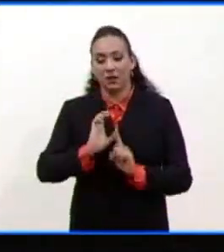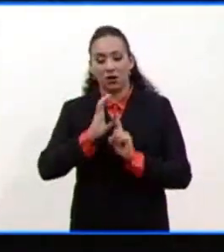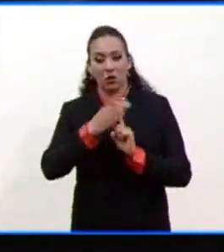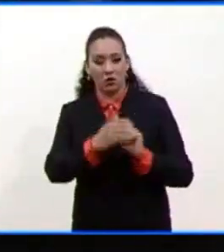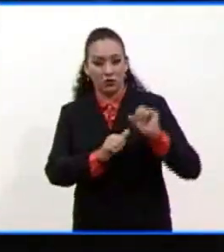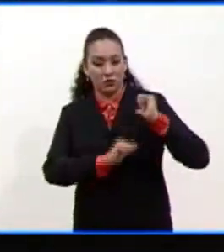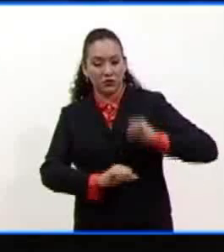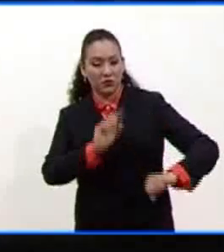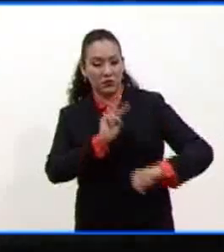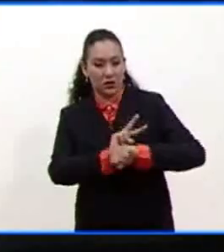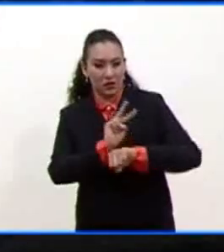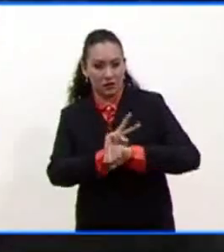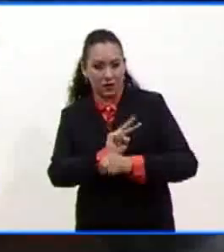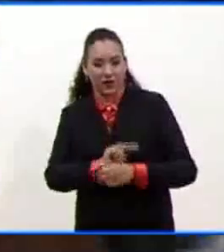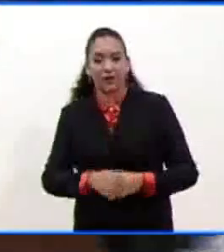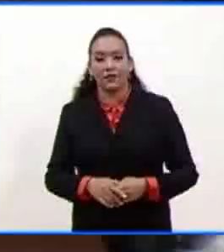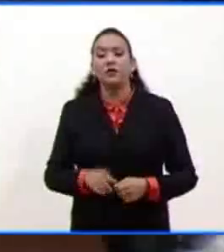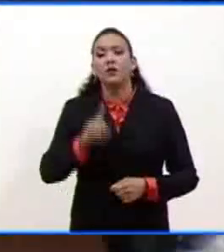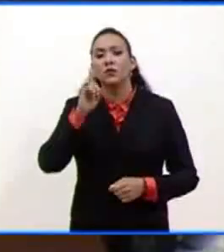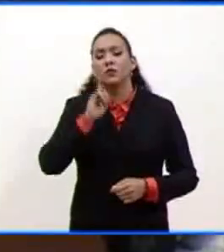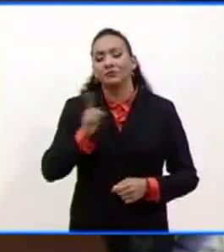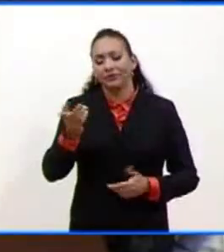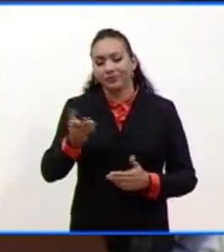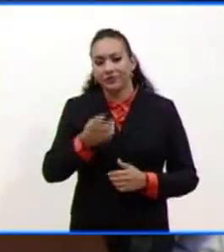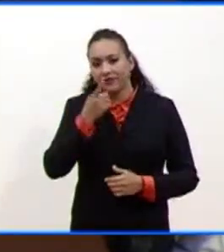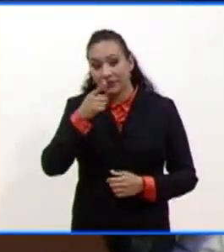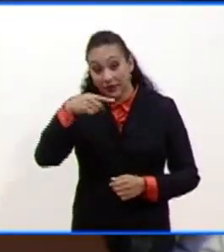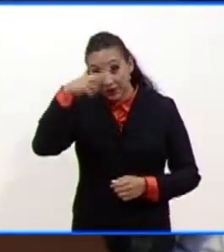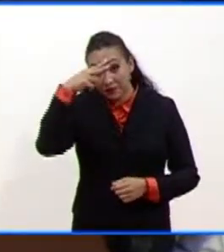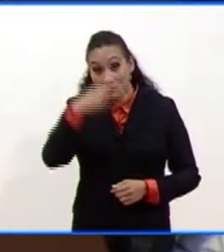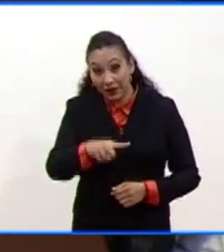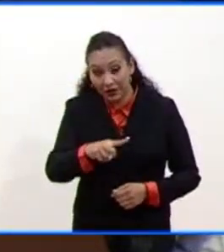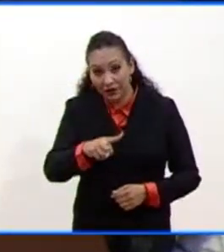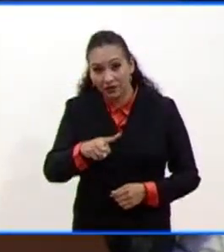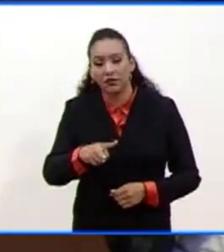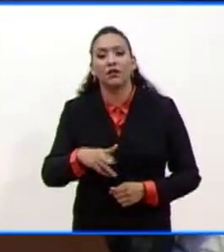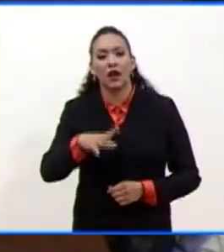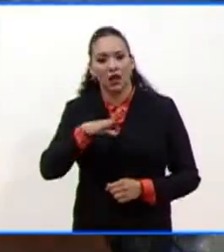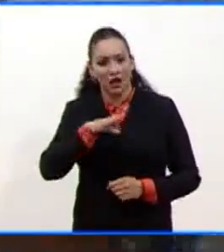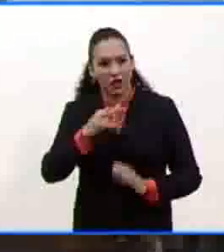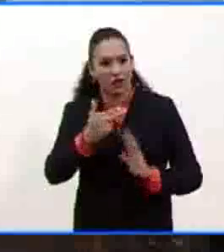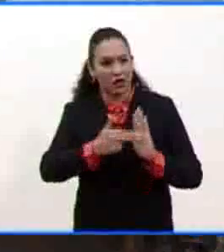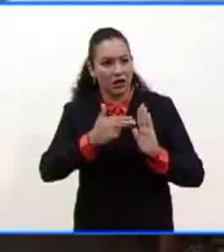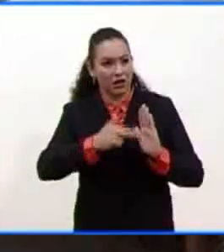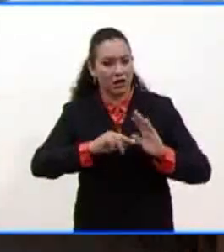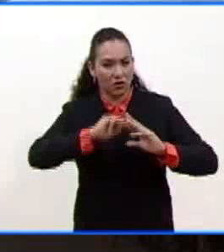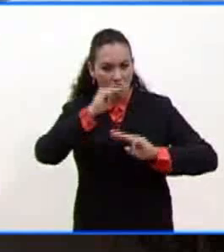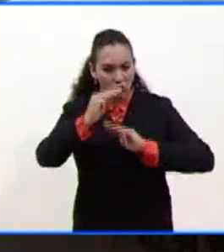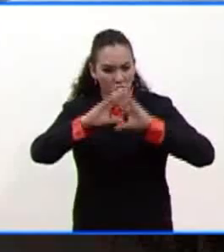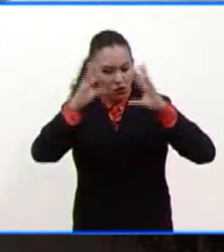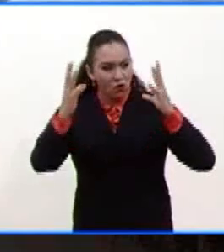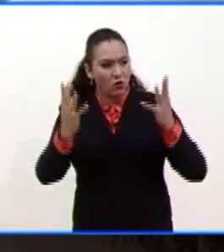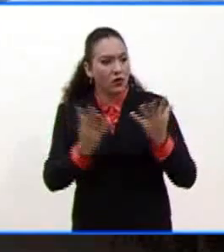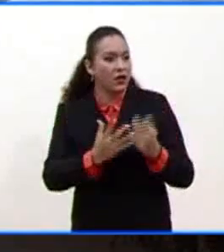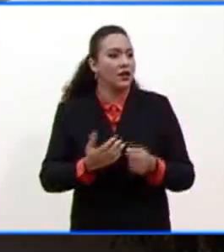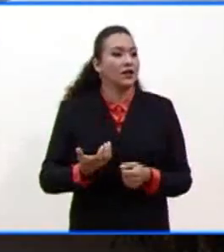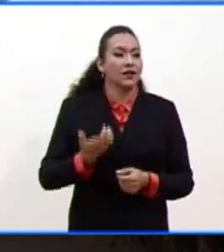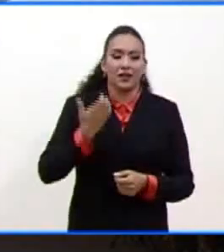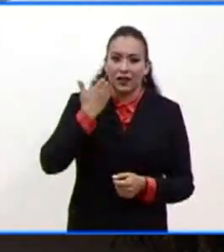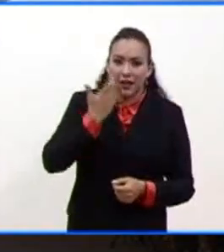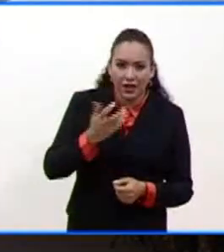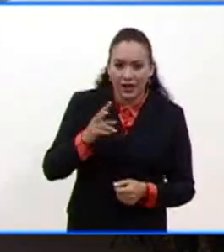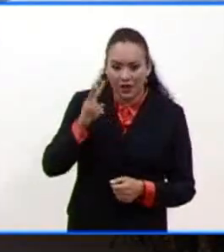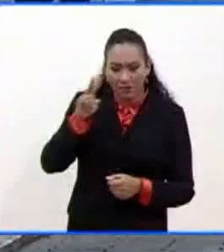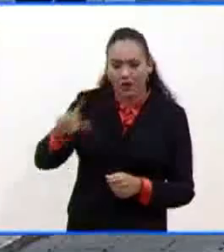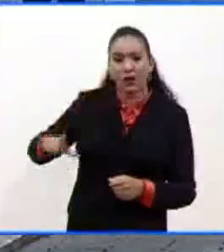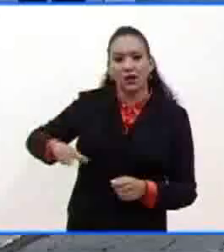del Consejo de la Judicatura Federal subrayó que México se ha adherido a instrumentos globales que pretenden sistematizar los